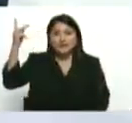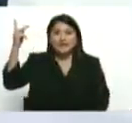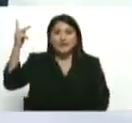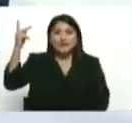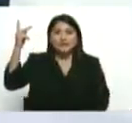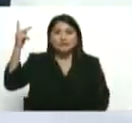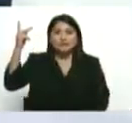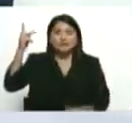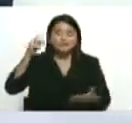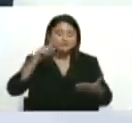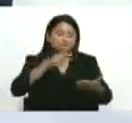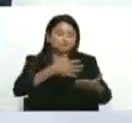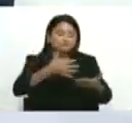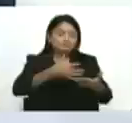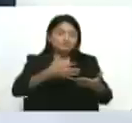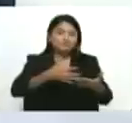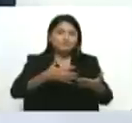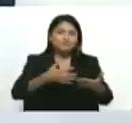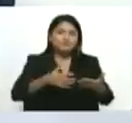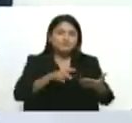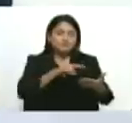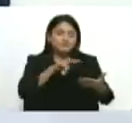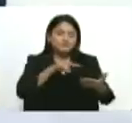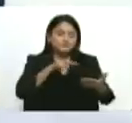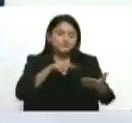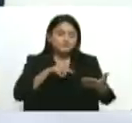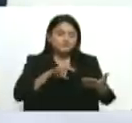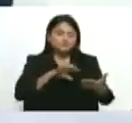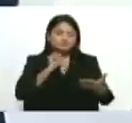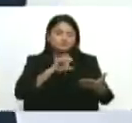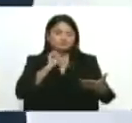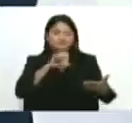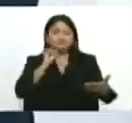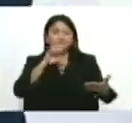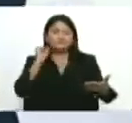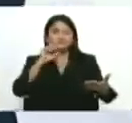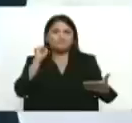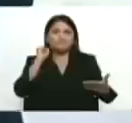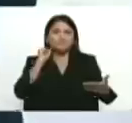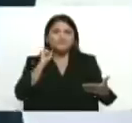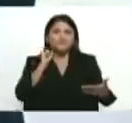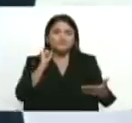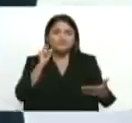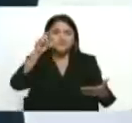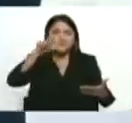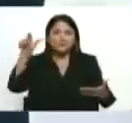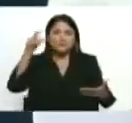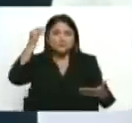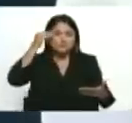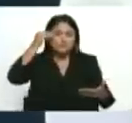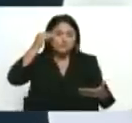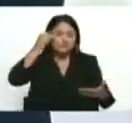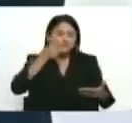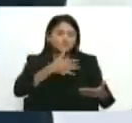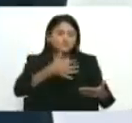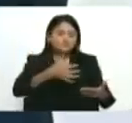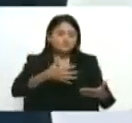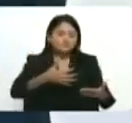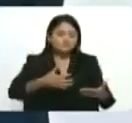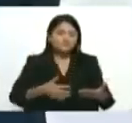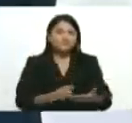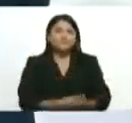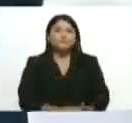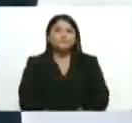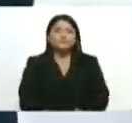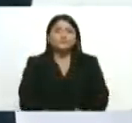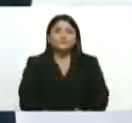de pensamiento delirante, entonces uno en psiquiatría lee y va sacando conclusiones sobre lo que está pasando en el pensamiento del paciente. En este caso me imagino que